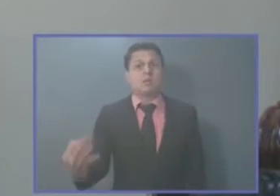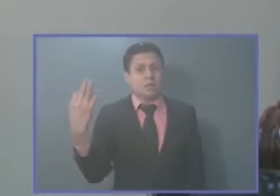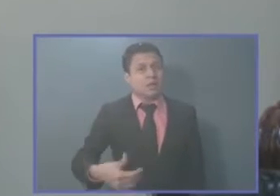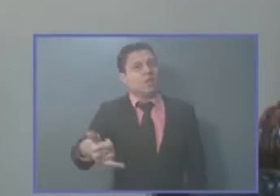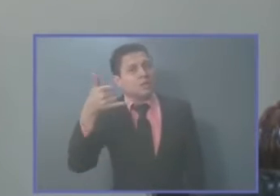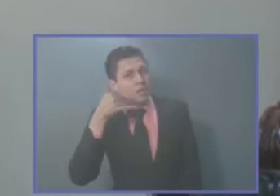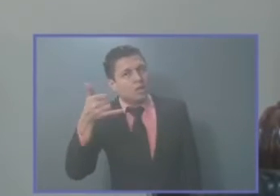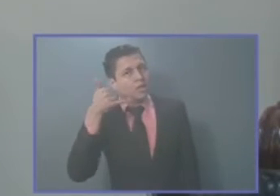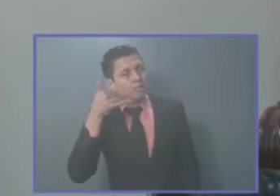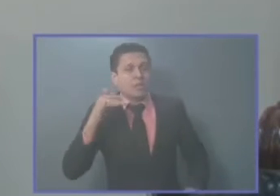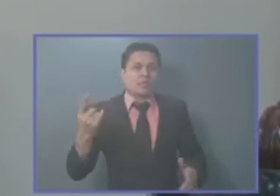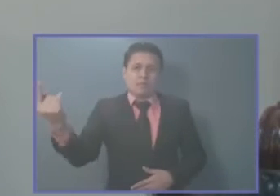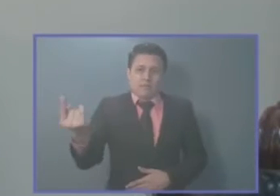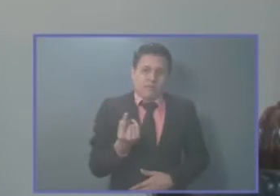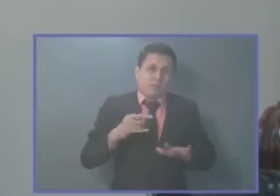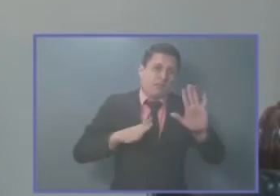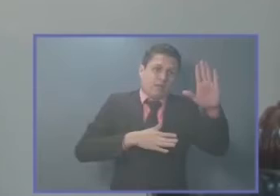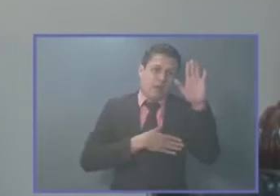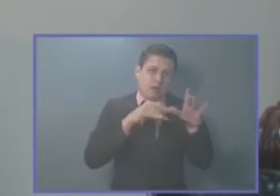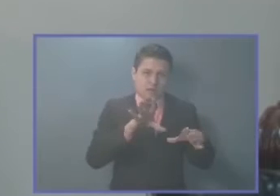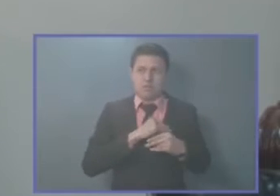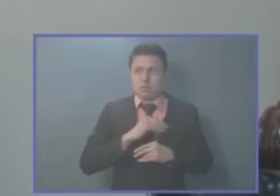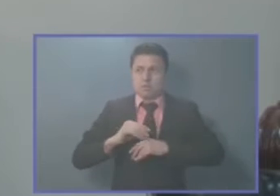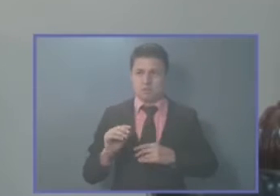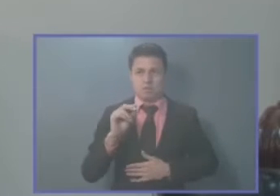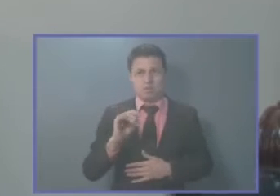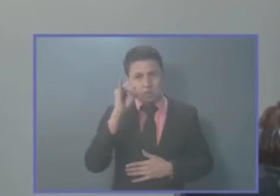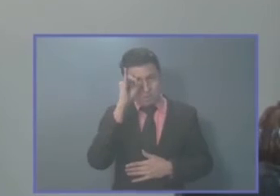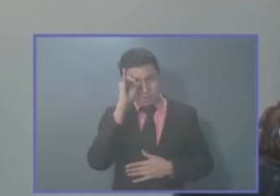que si van a venir, si van a aceptar, como dijo la UCA, ya no me metan, si